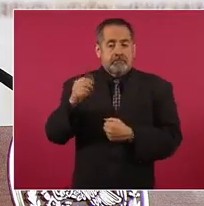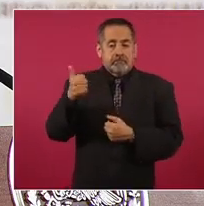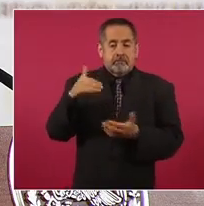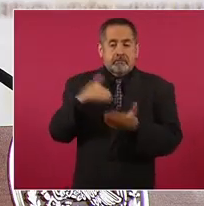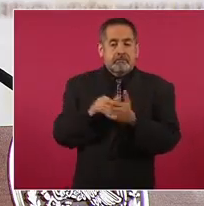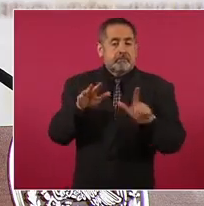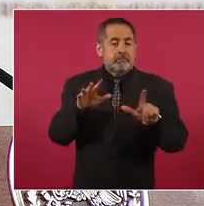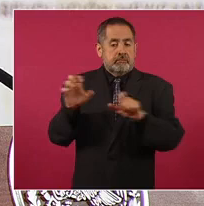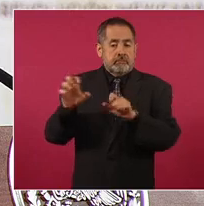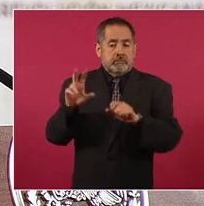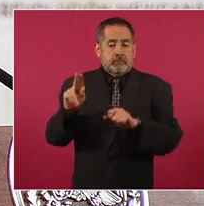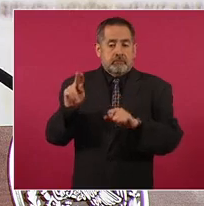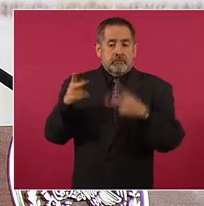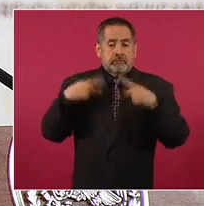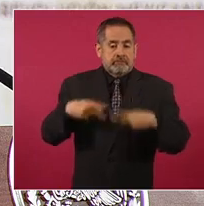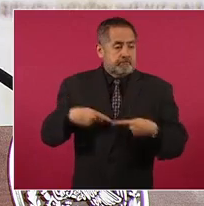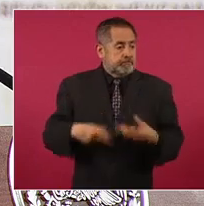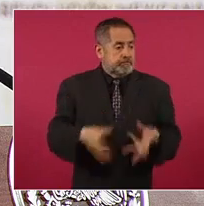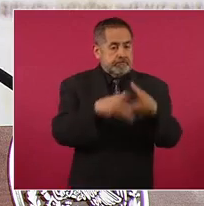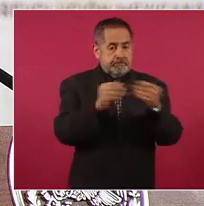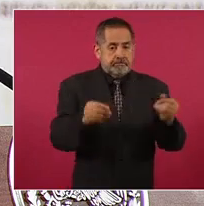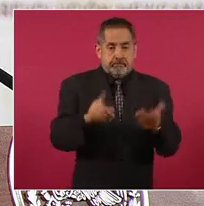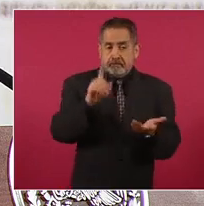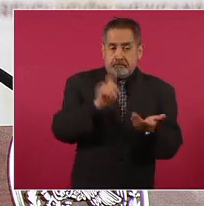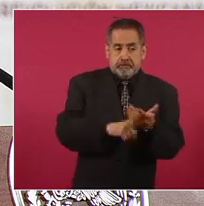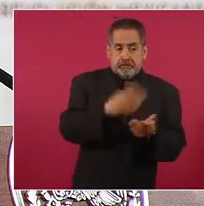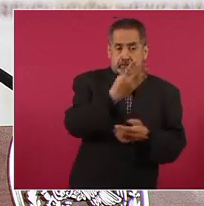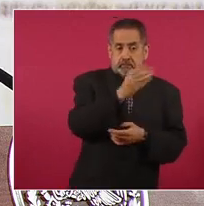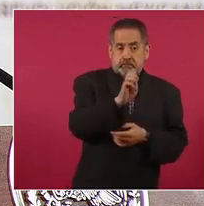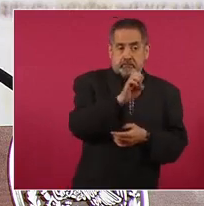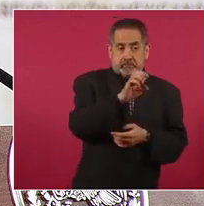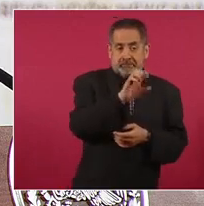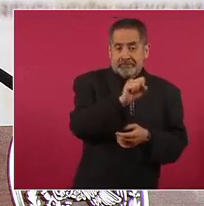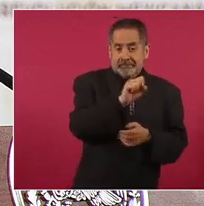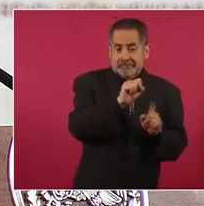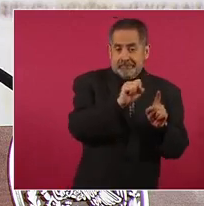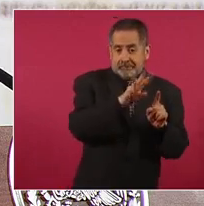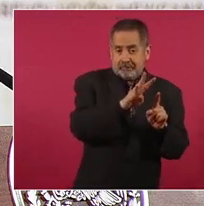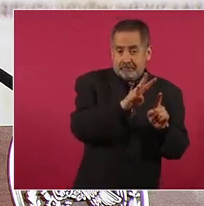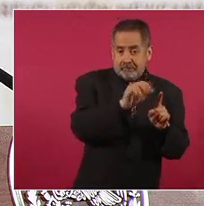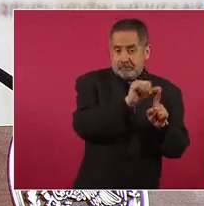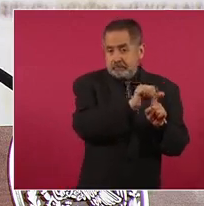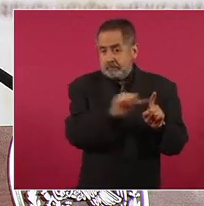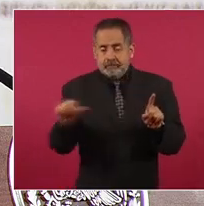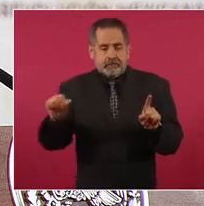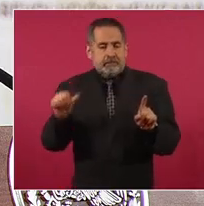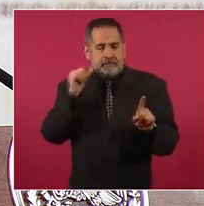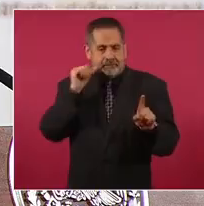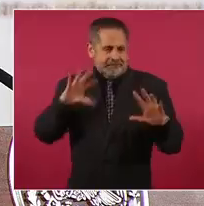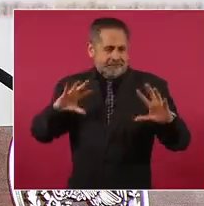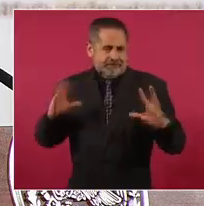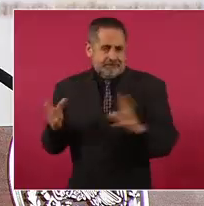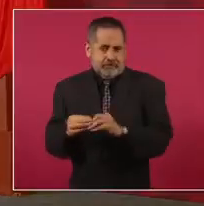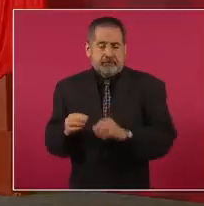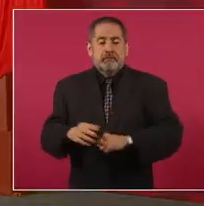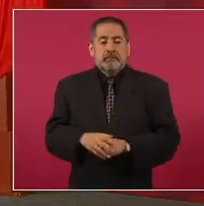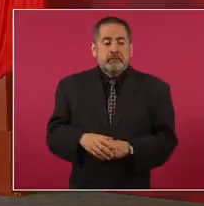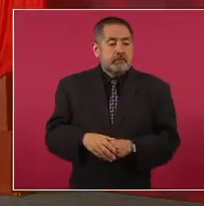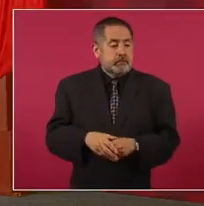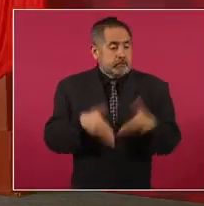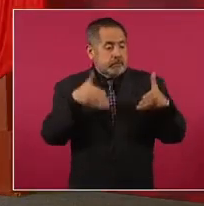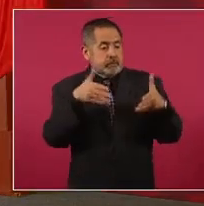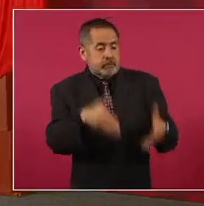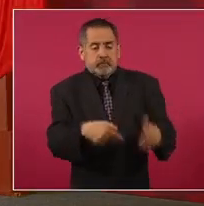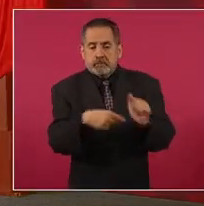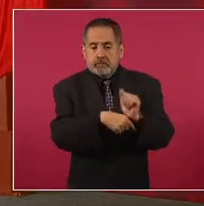106.780 personas desaparecidas entre 1964 al día de ayer, el Registro Nacional de Fosas